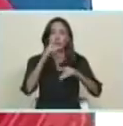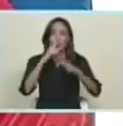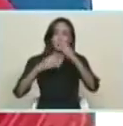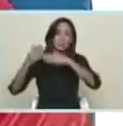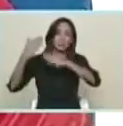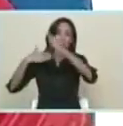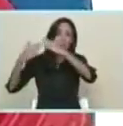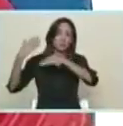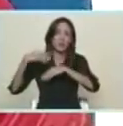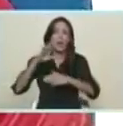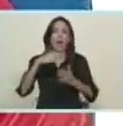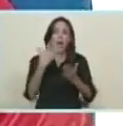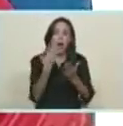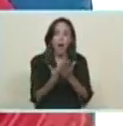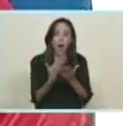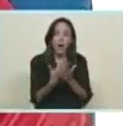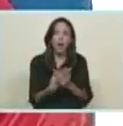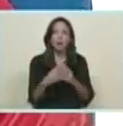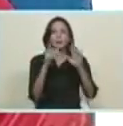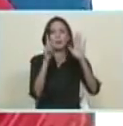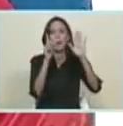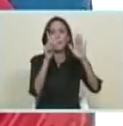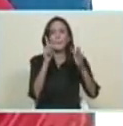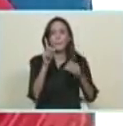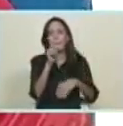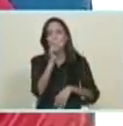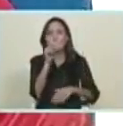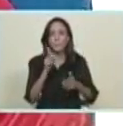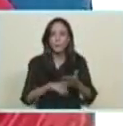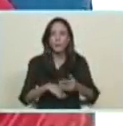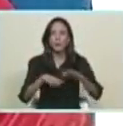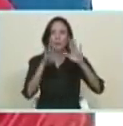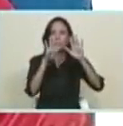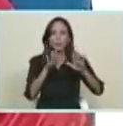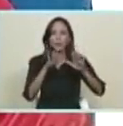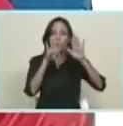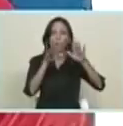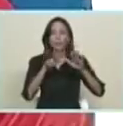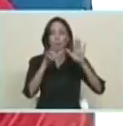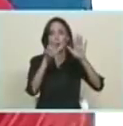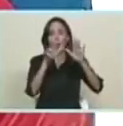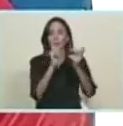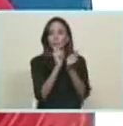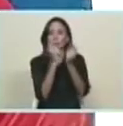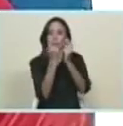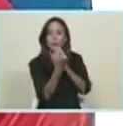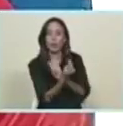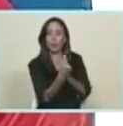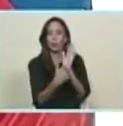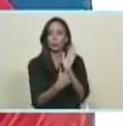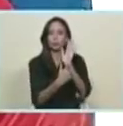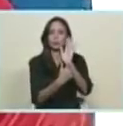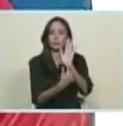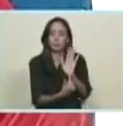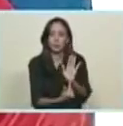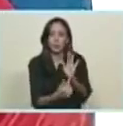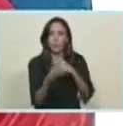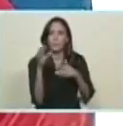1908 hasta 1998, 90 años hasta que llegó Chávez. Se impuso un modelo de